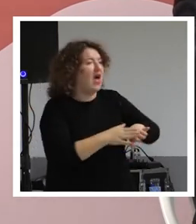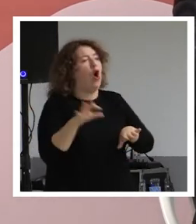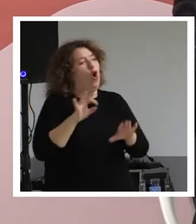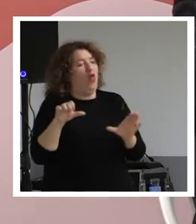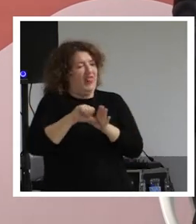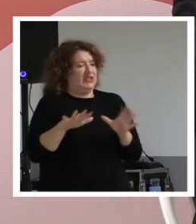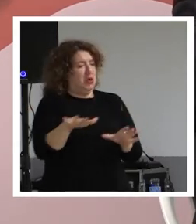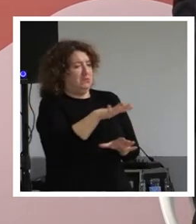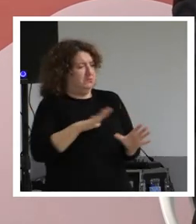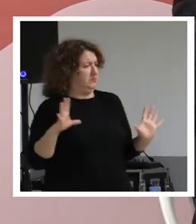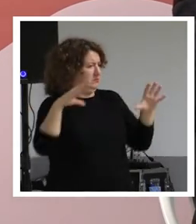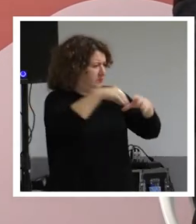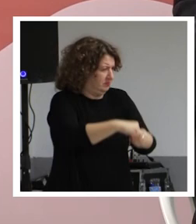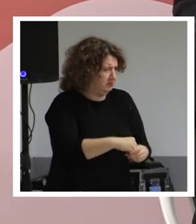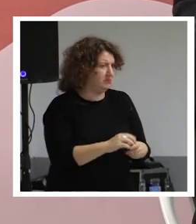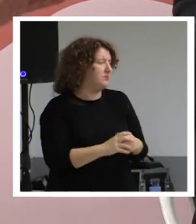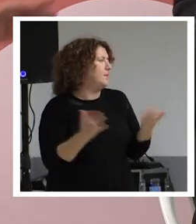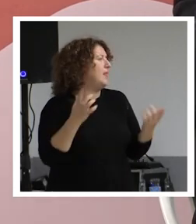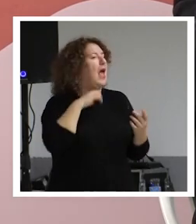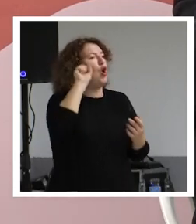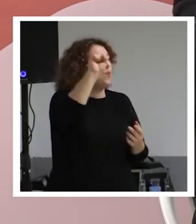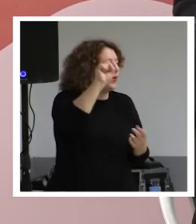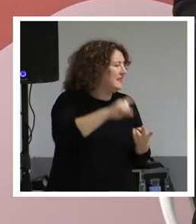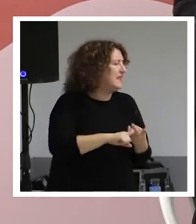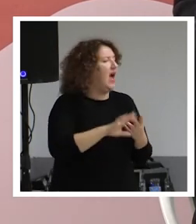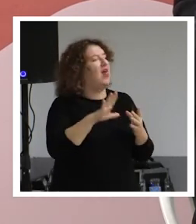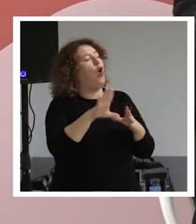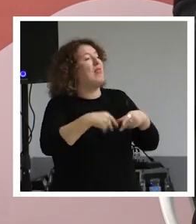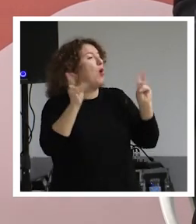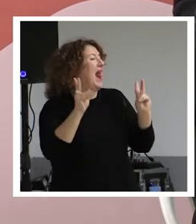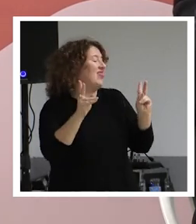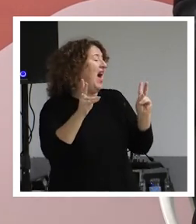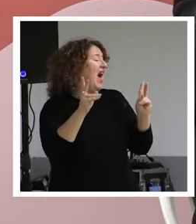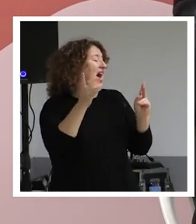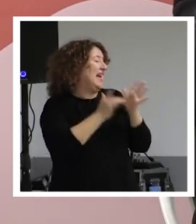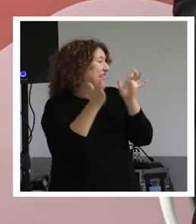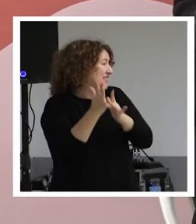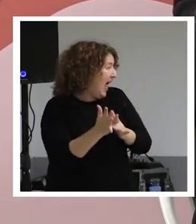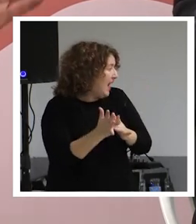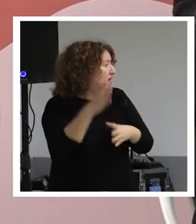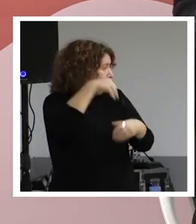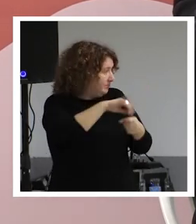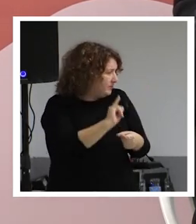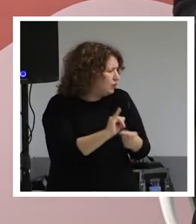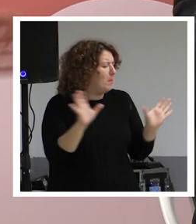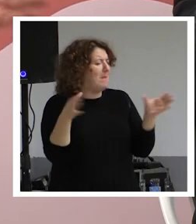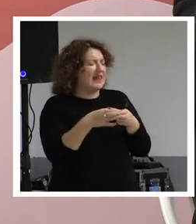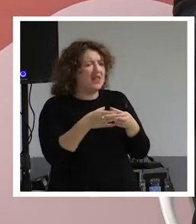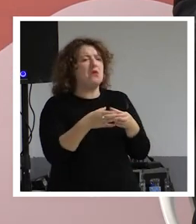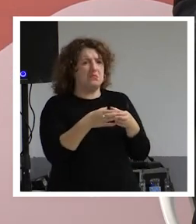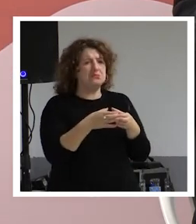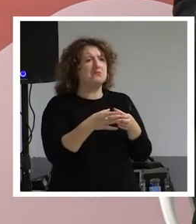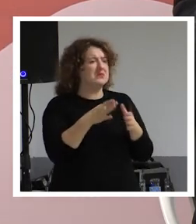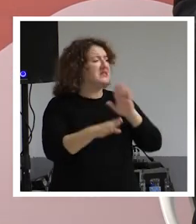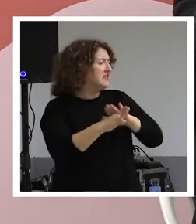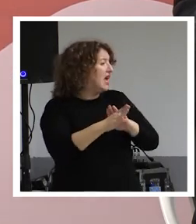en la elección de 1971 o sea hace más de 50 años una coalición muy amplia que va desde la extrema izquierda hasta partidos